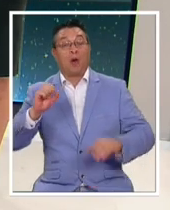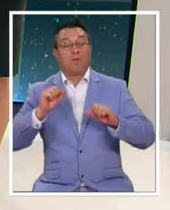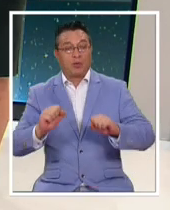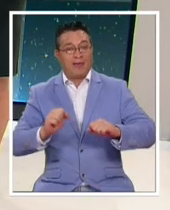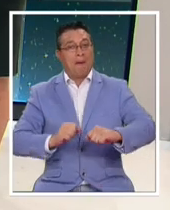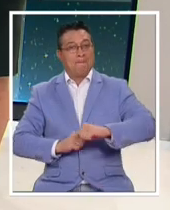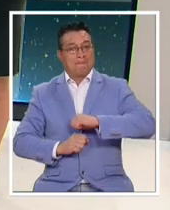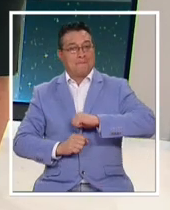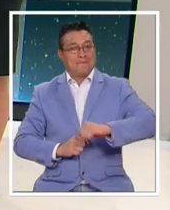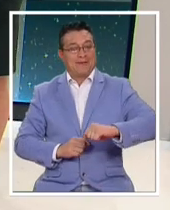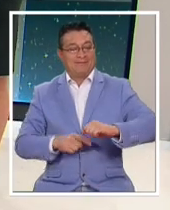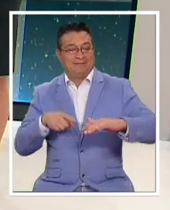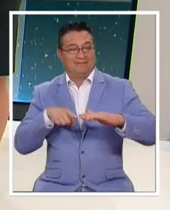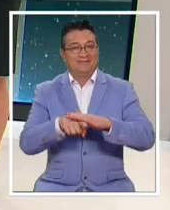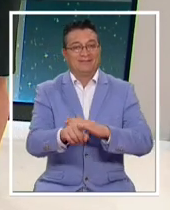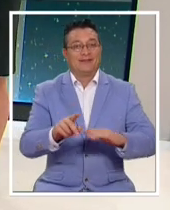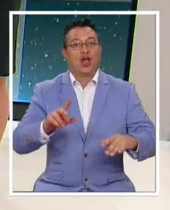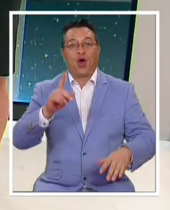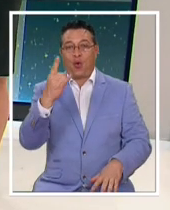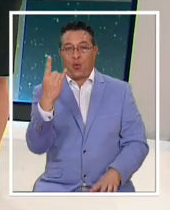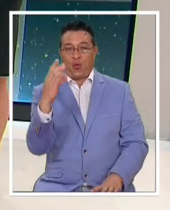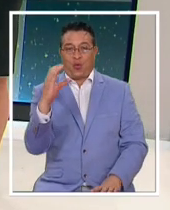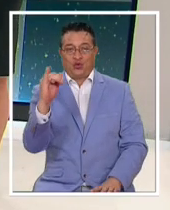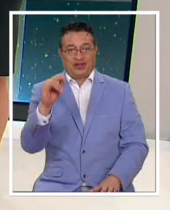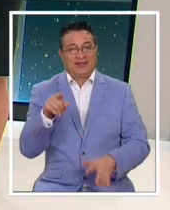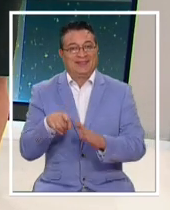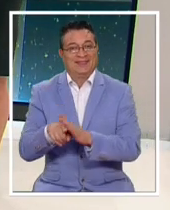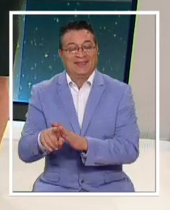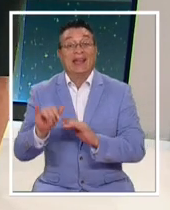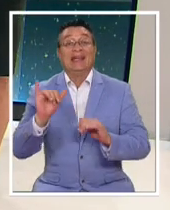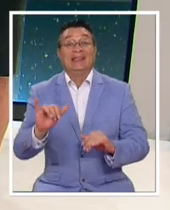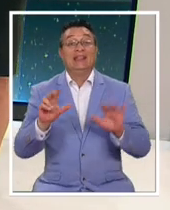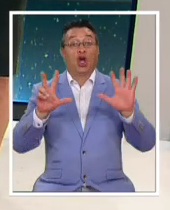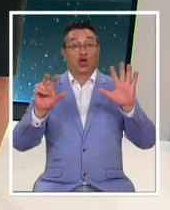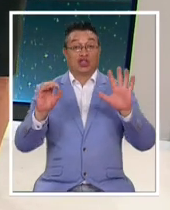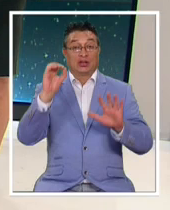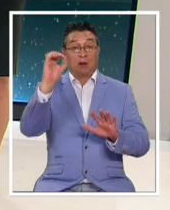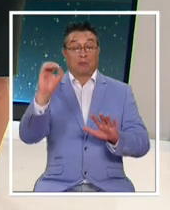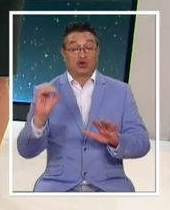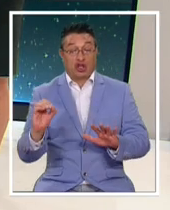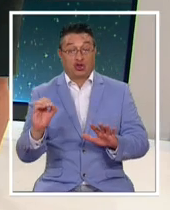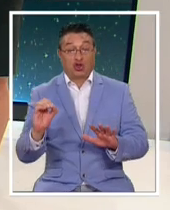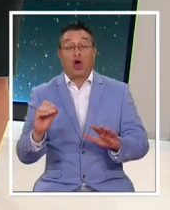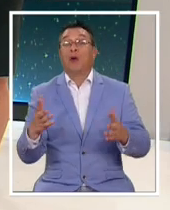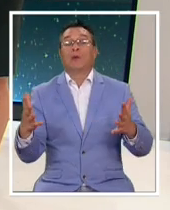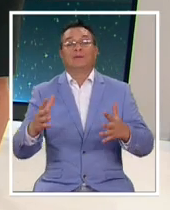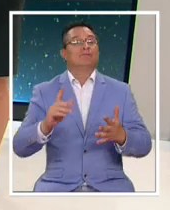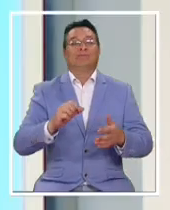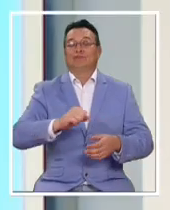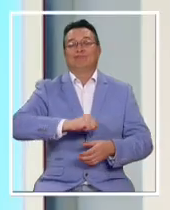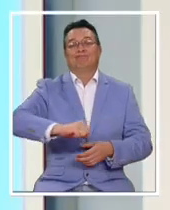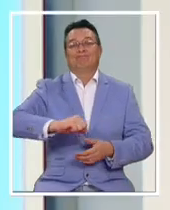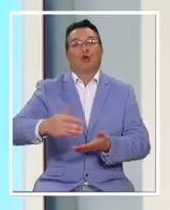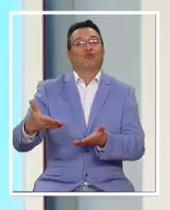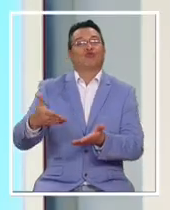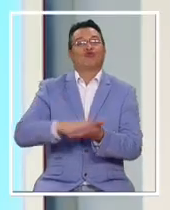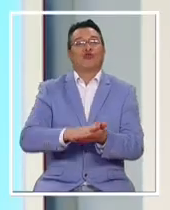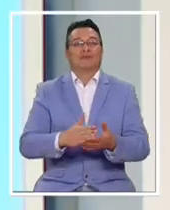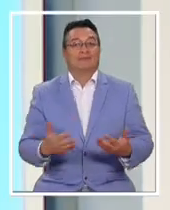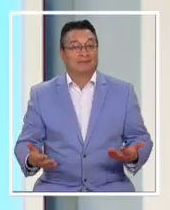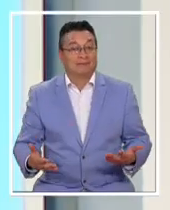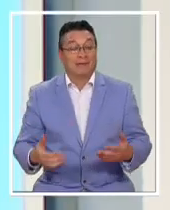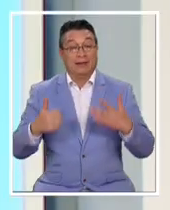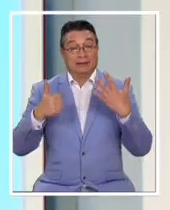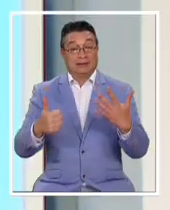prevenir el ingreso a la UCI, que es lo que tú estabas señalando, y 80% para prevenir muertes.